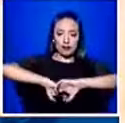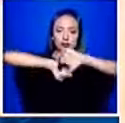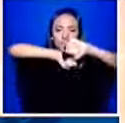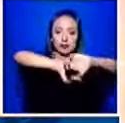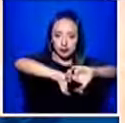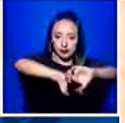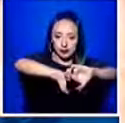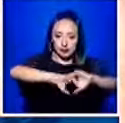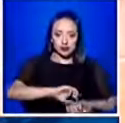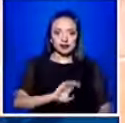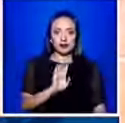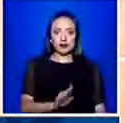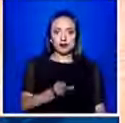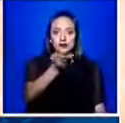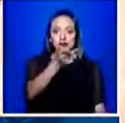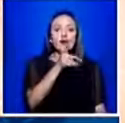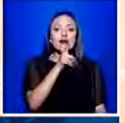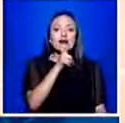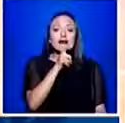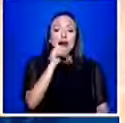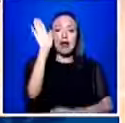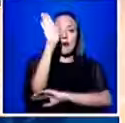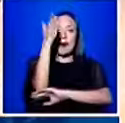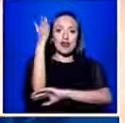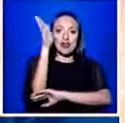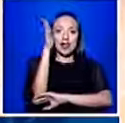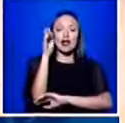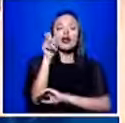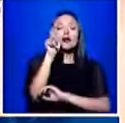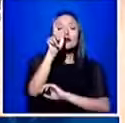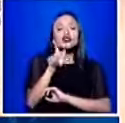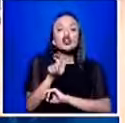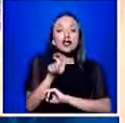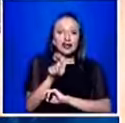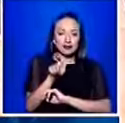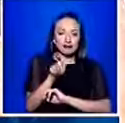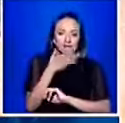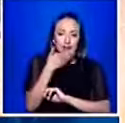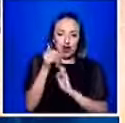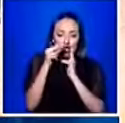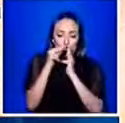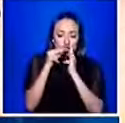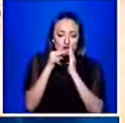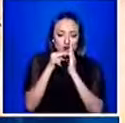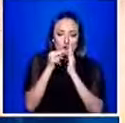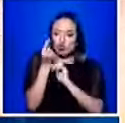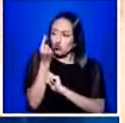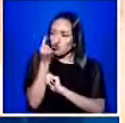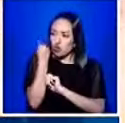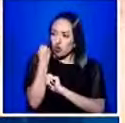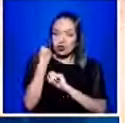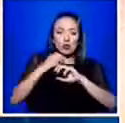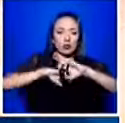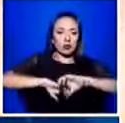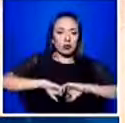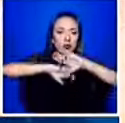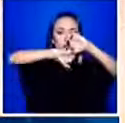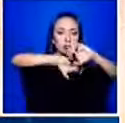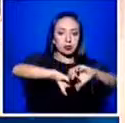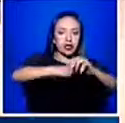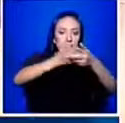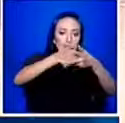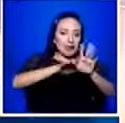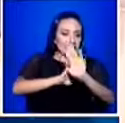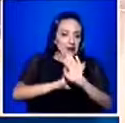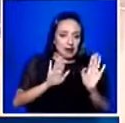portaestandartes nacionales a los abanderados. Como ustedes pueden observar, ya han sido, hace pocos minutos fueron entregados ya este